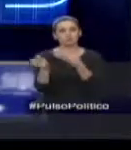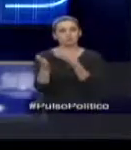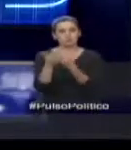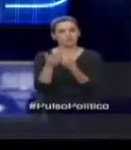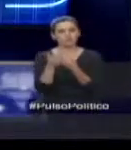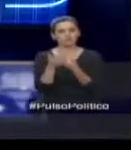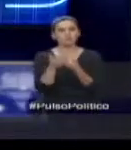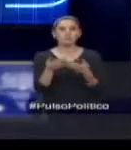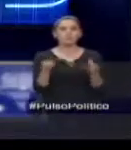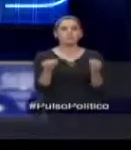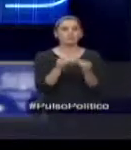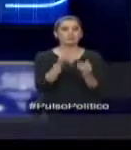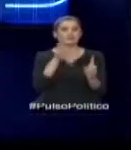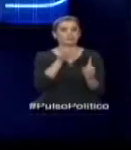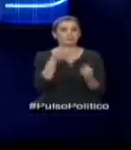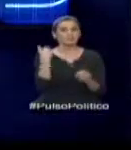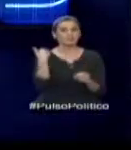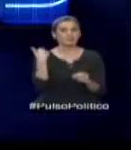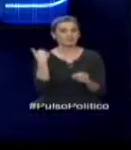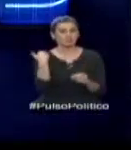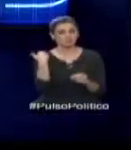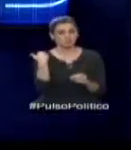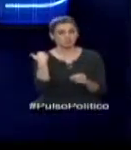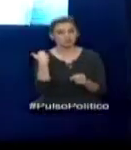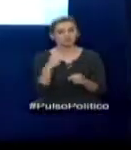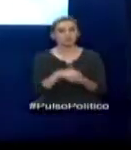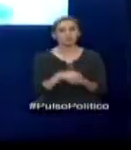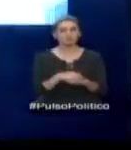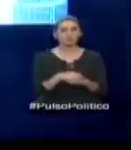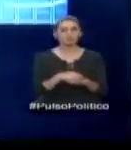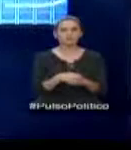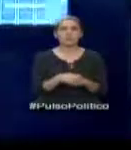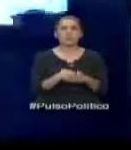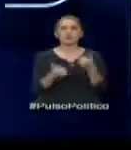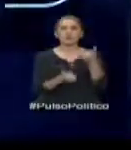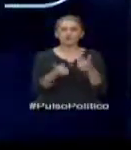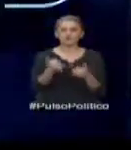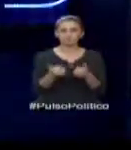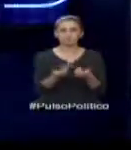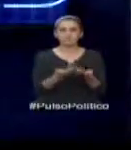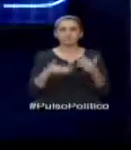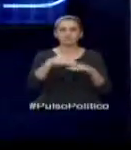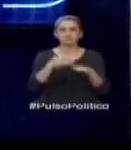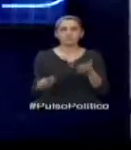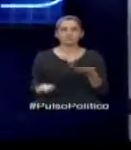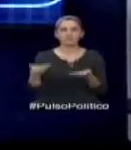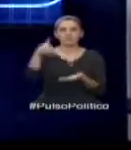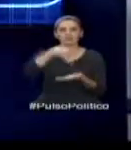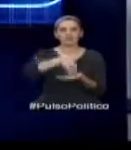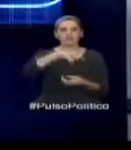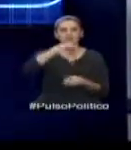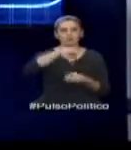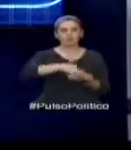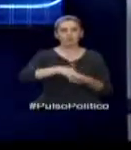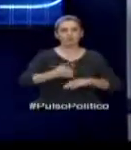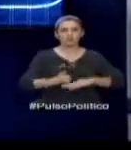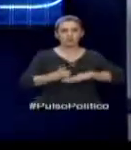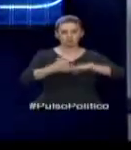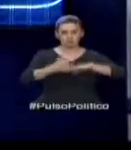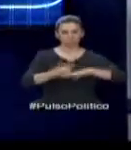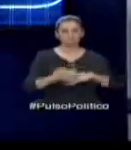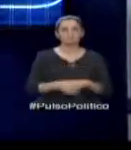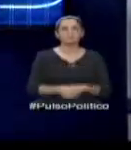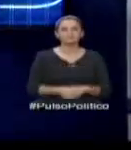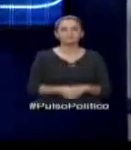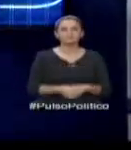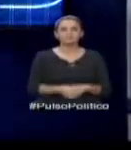la que más cuestionamientos y debate ha generado se trata la que hace referencia al tema de la reelección de autoridades de elección popular